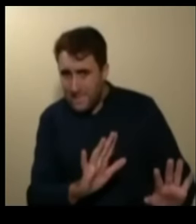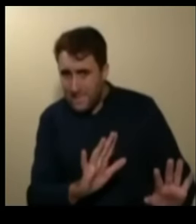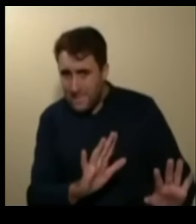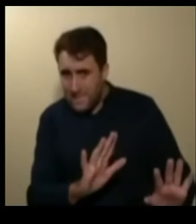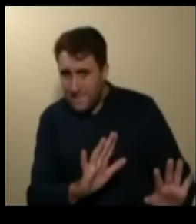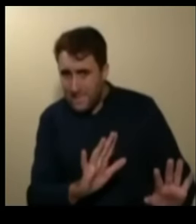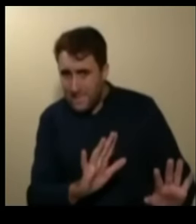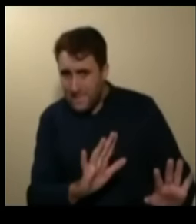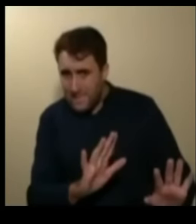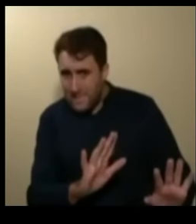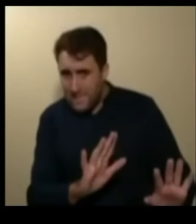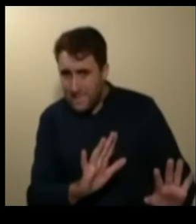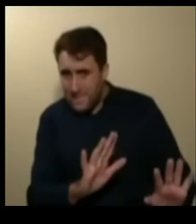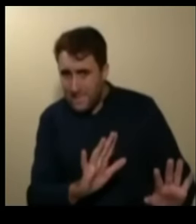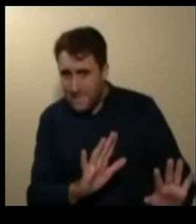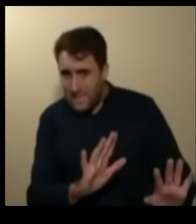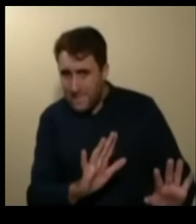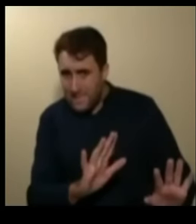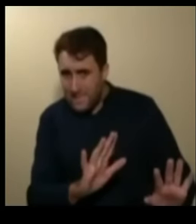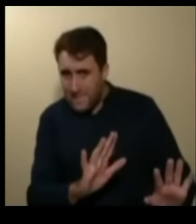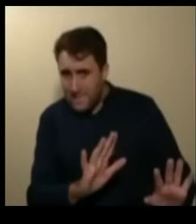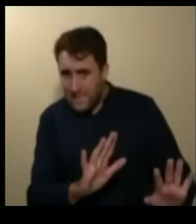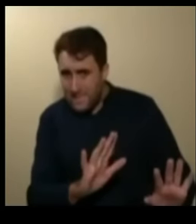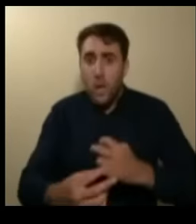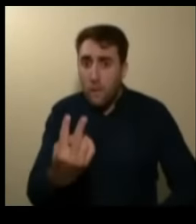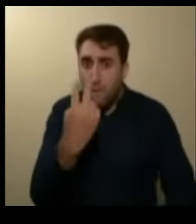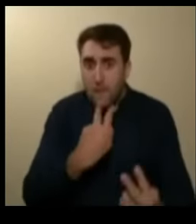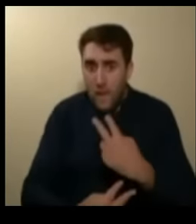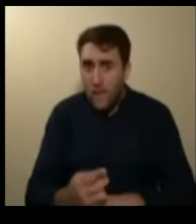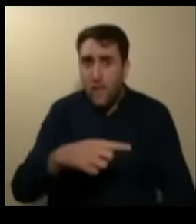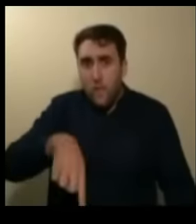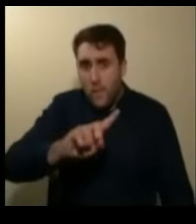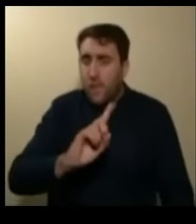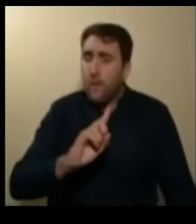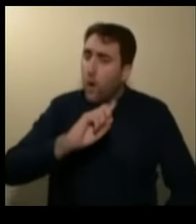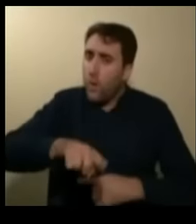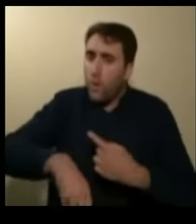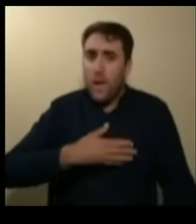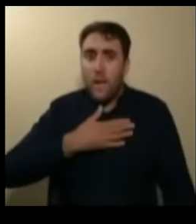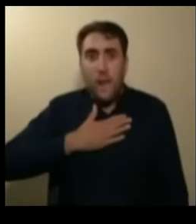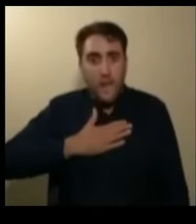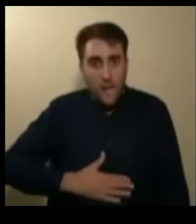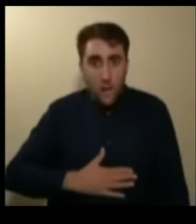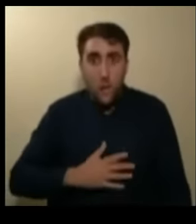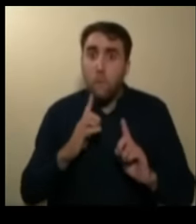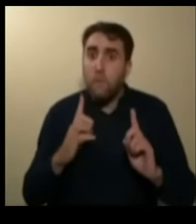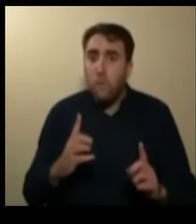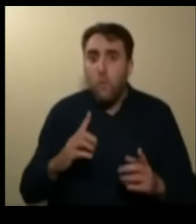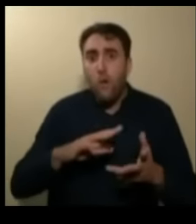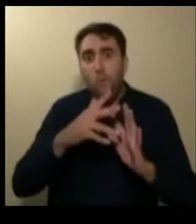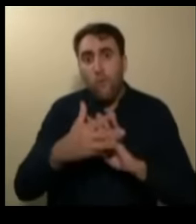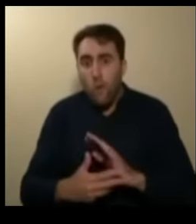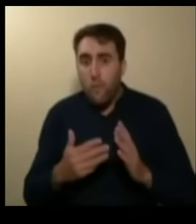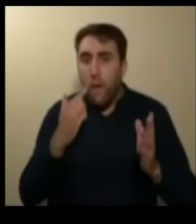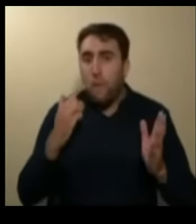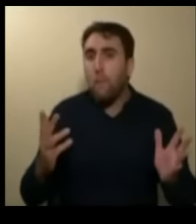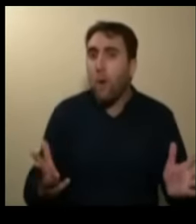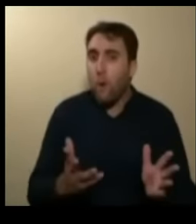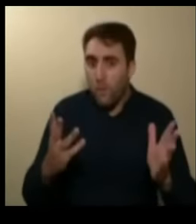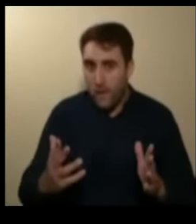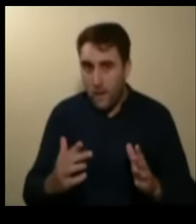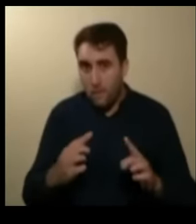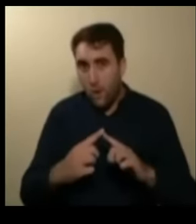Nosotros tenemos la más absoluta certeza y el televidente tiene que tener la más absoluta tranquilidad que los mecanismos que se están buscando promover a